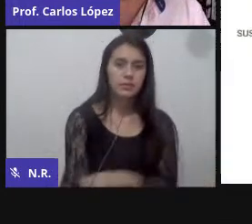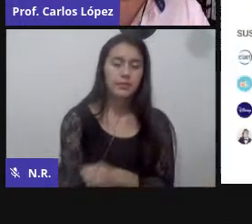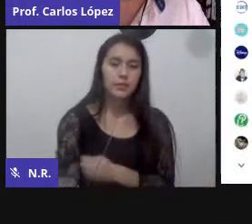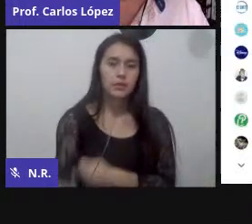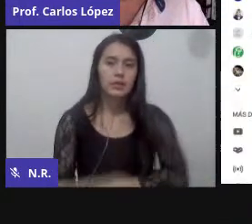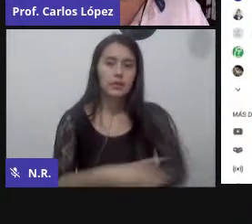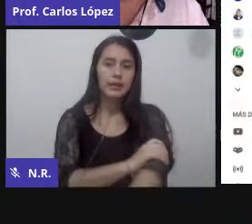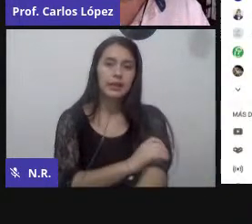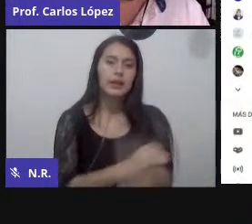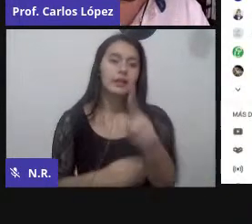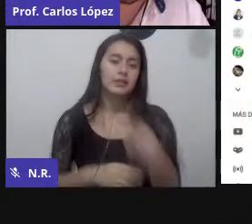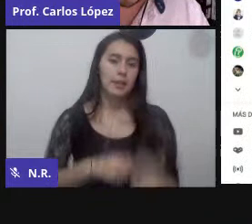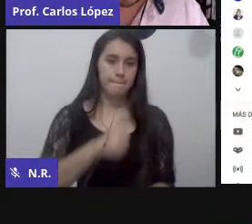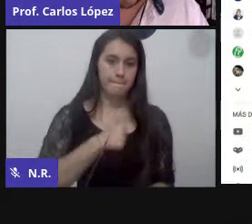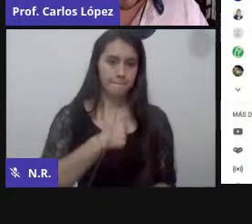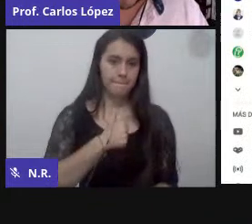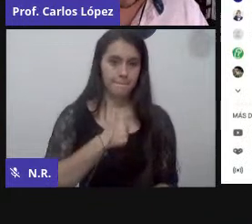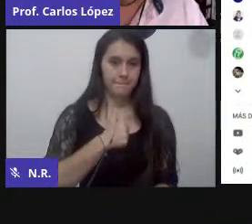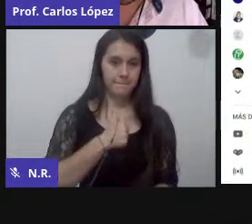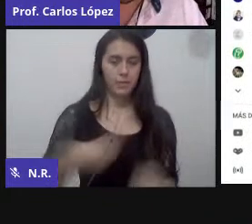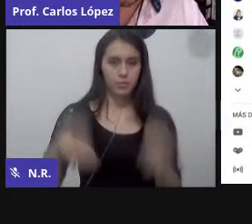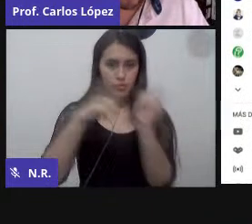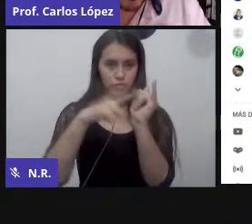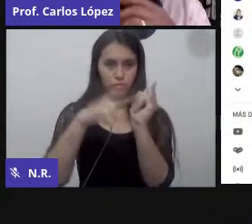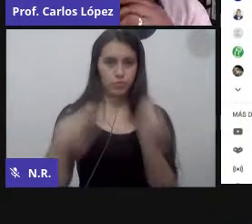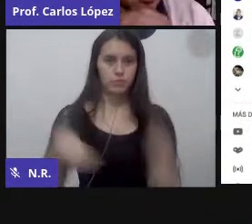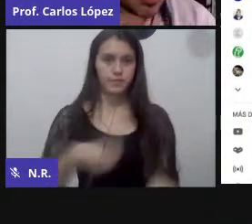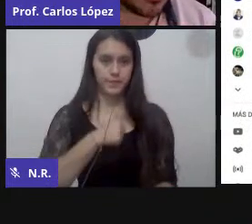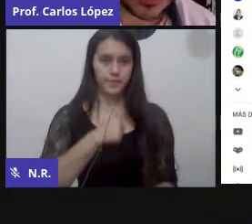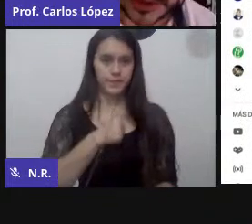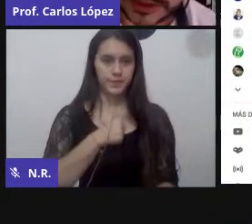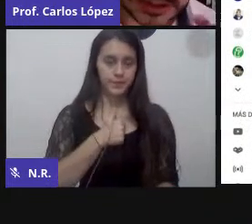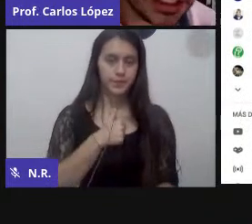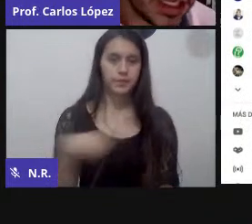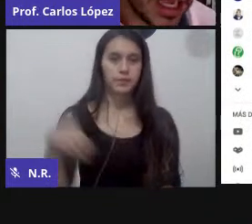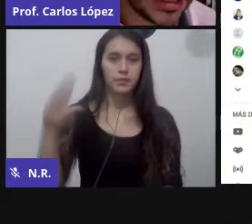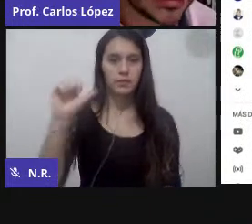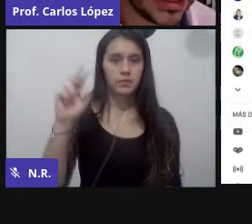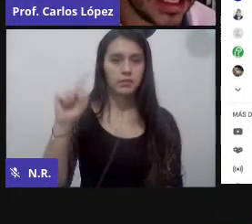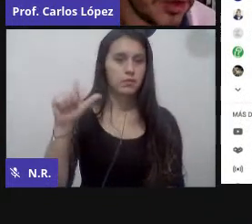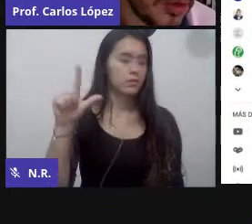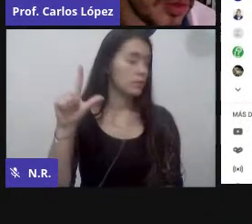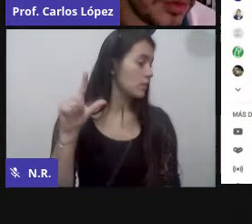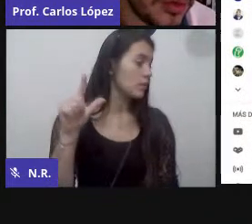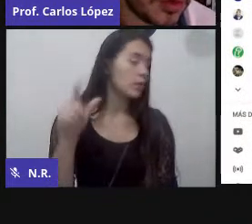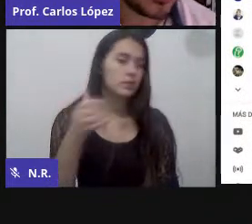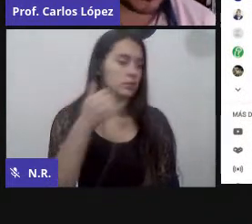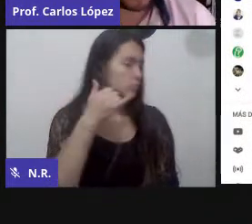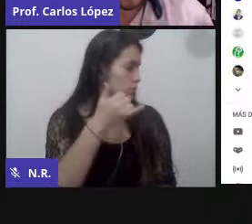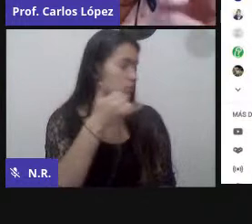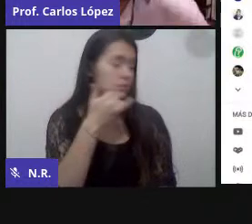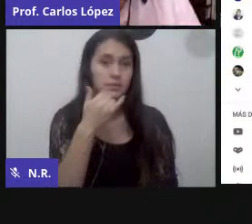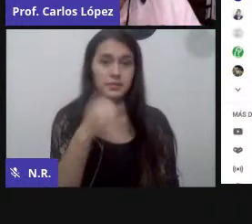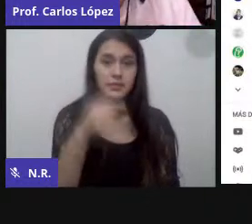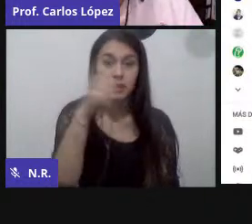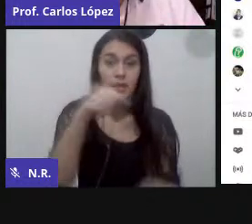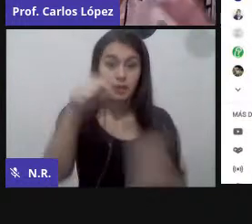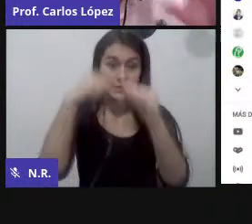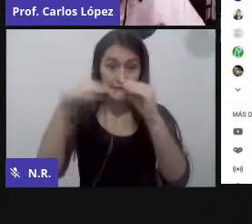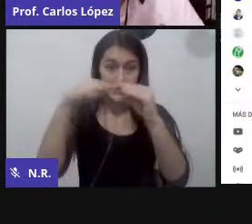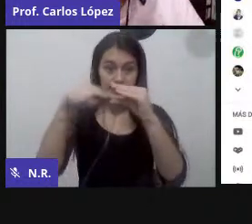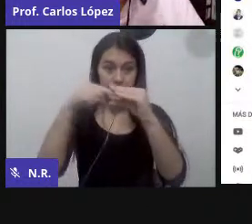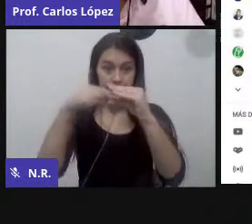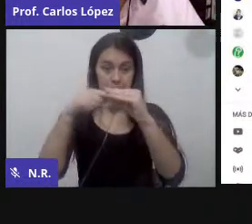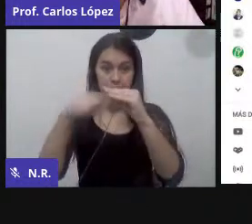canal de YouTube. Este es mi canal de YouTube. ¿De acuerdo? El personal. Entonces hay que tener un correo en Gmail.